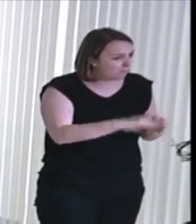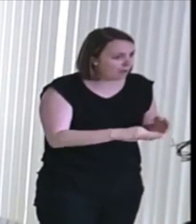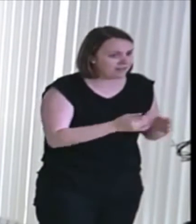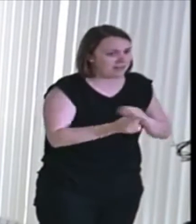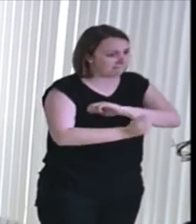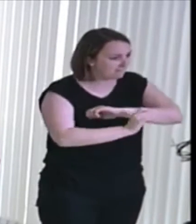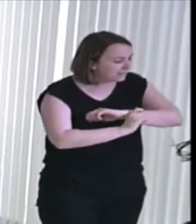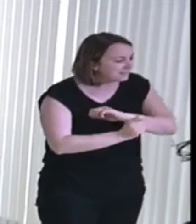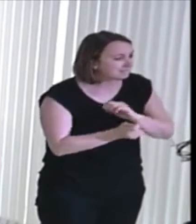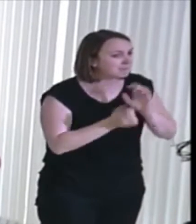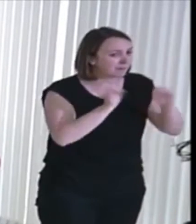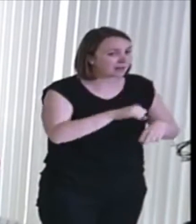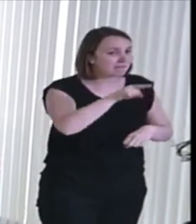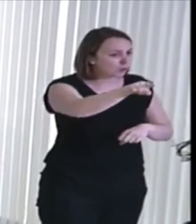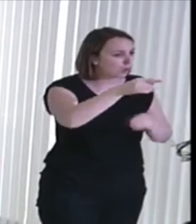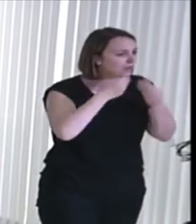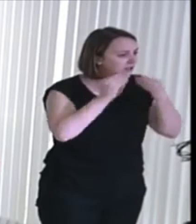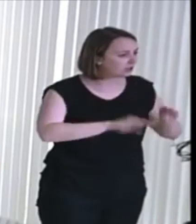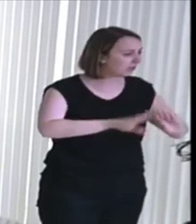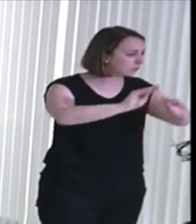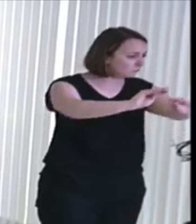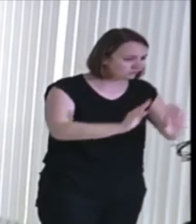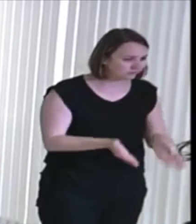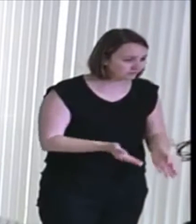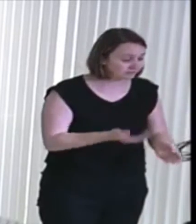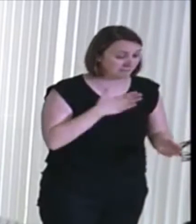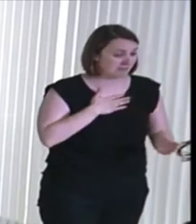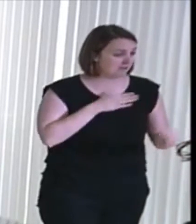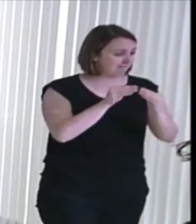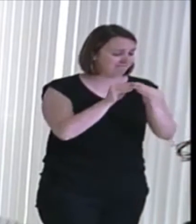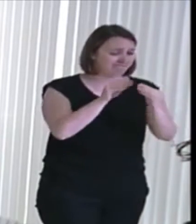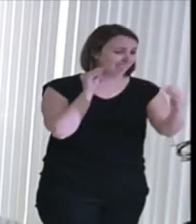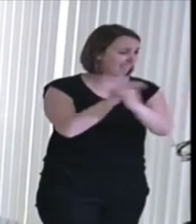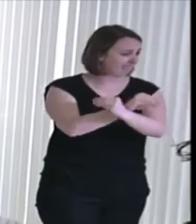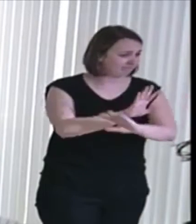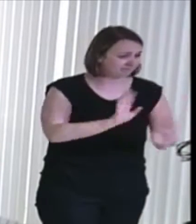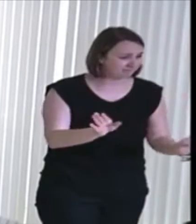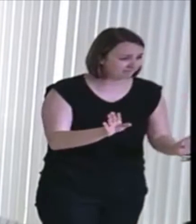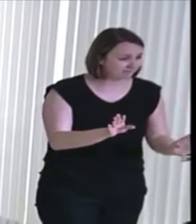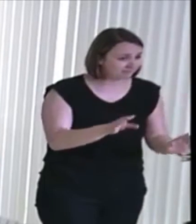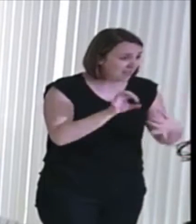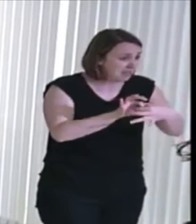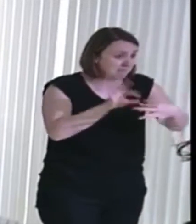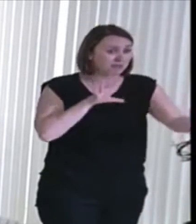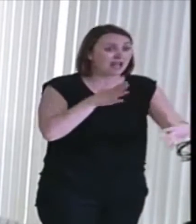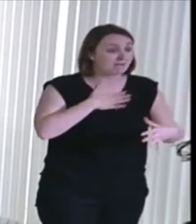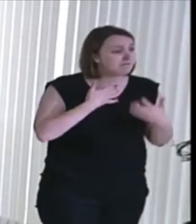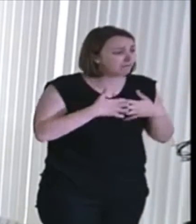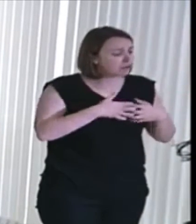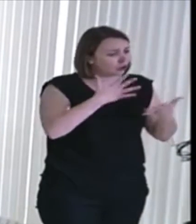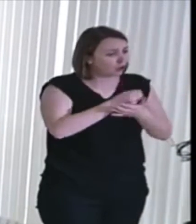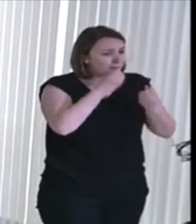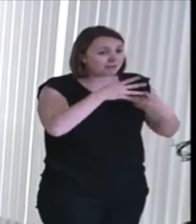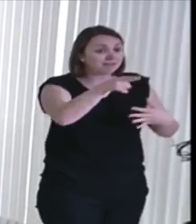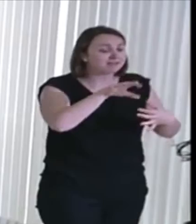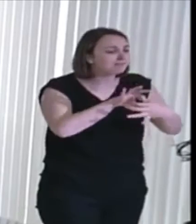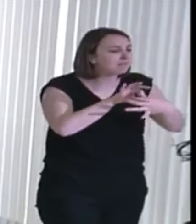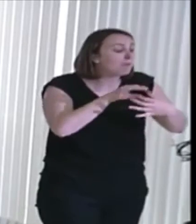dar pistas, pero tú tienes tu historia personal, que no tiene nada que ver con la mía, y lo que a mí me ha funcionado no te tiene por qué funcionar a ti,